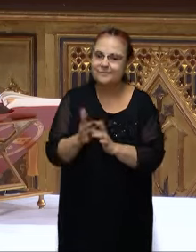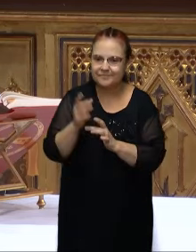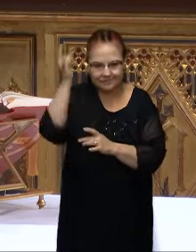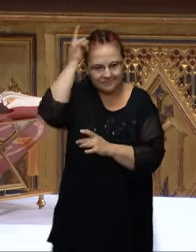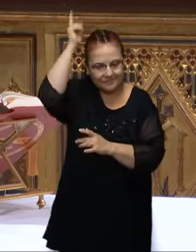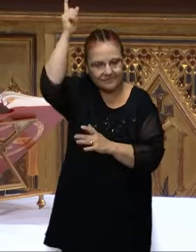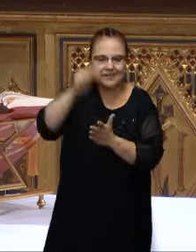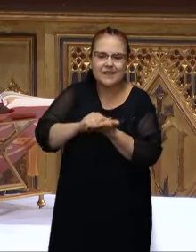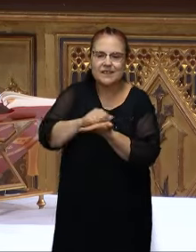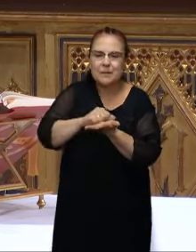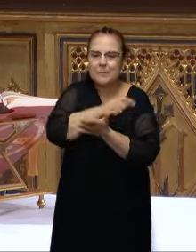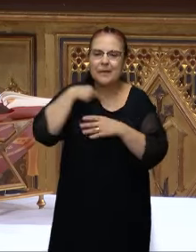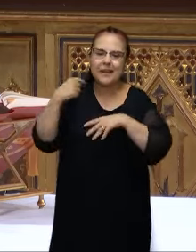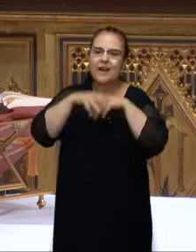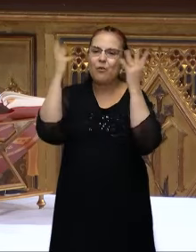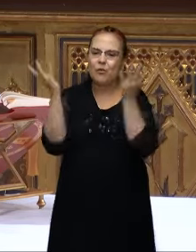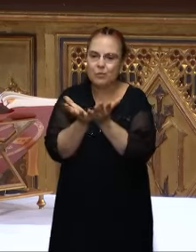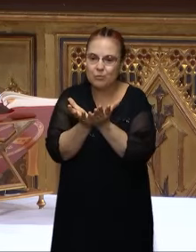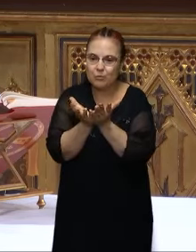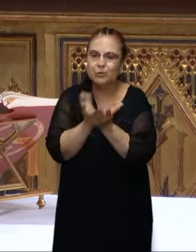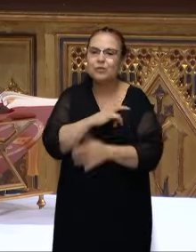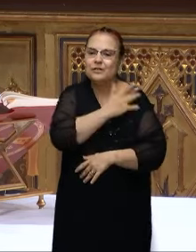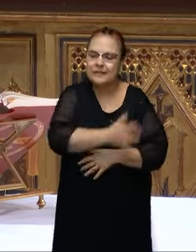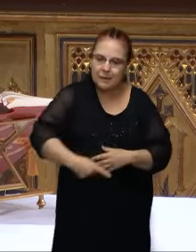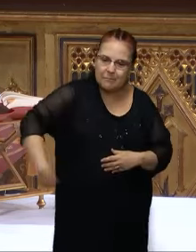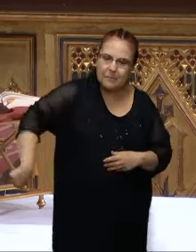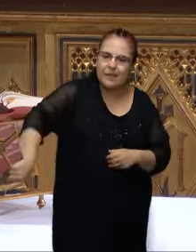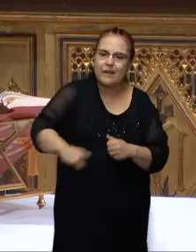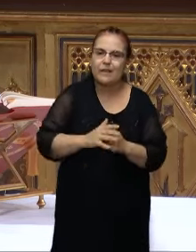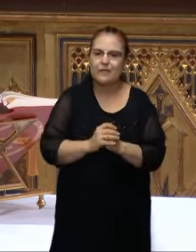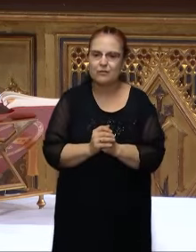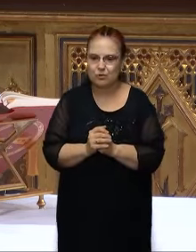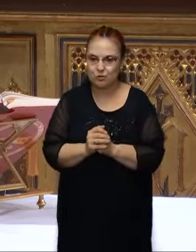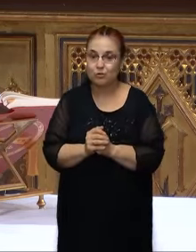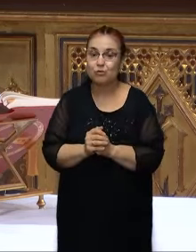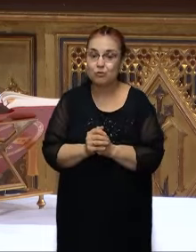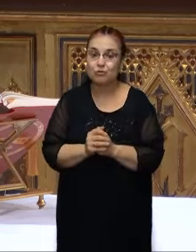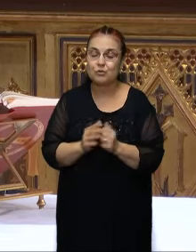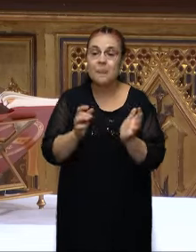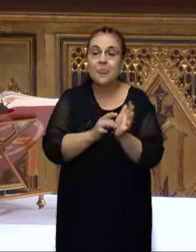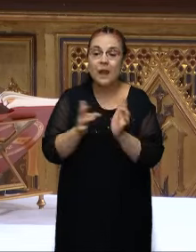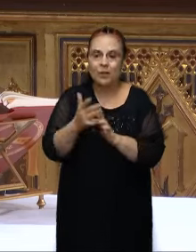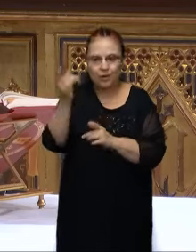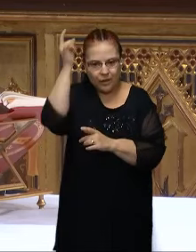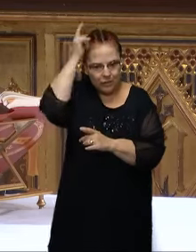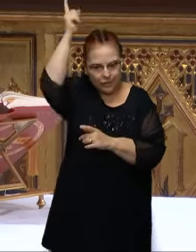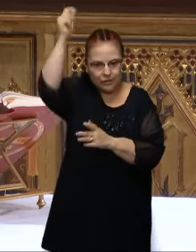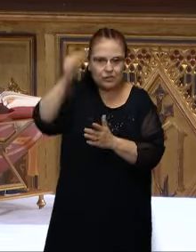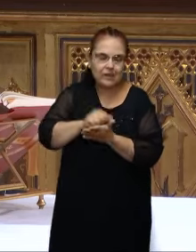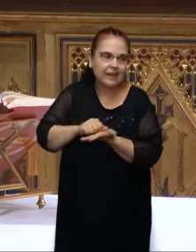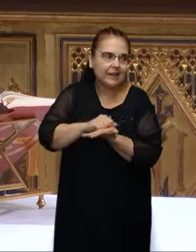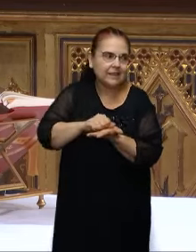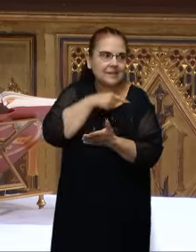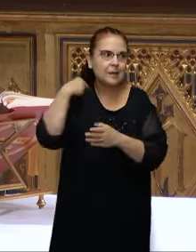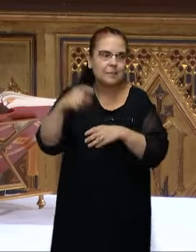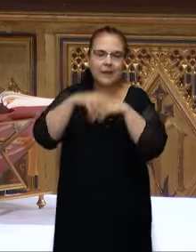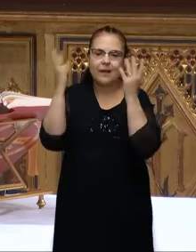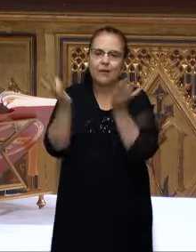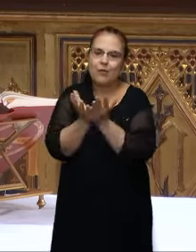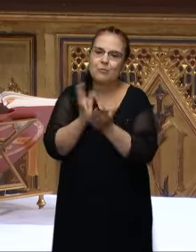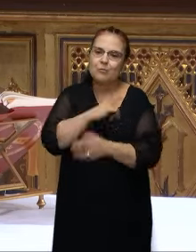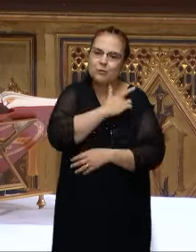Cordero de Dios, que quitas el pecado del mundo, ten piedad de nosotros. Cordero de Dios, que quitas